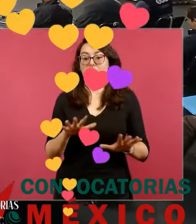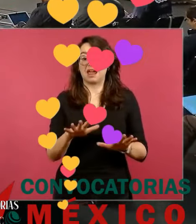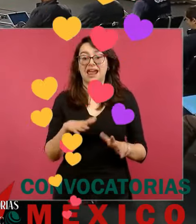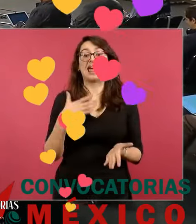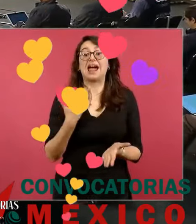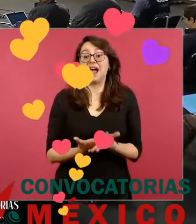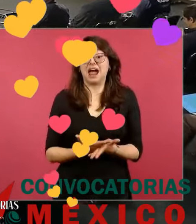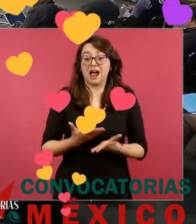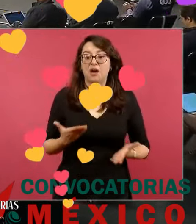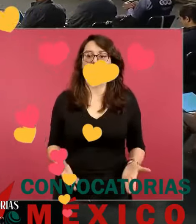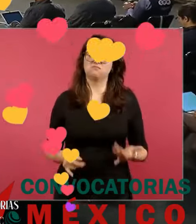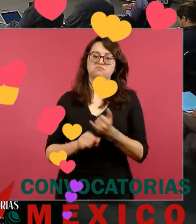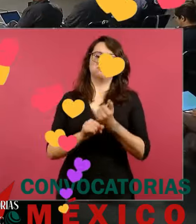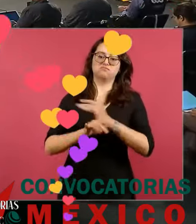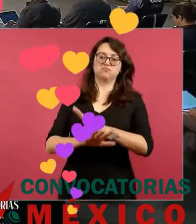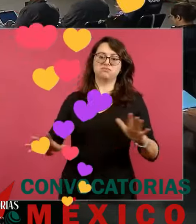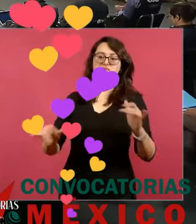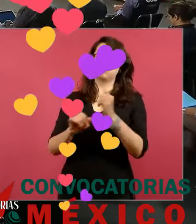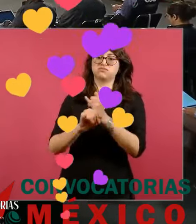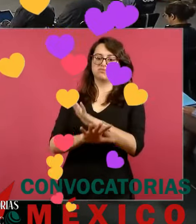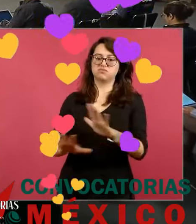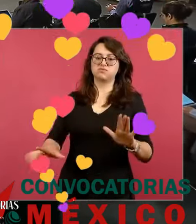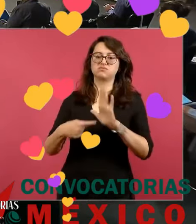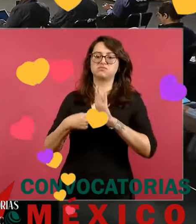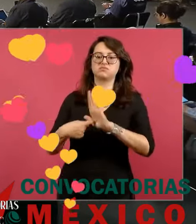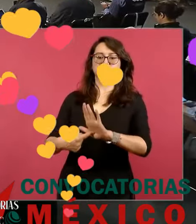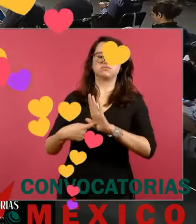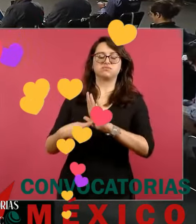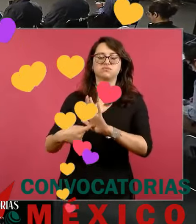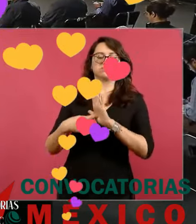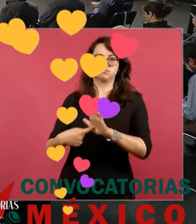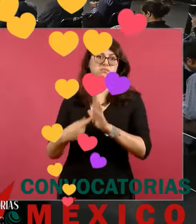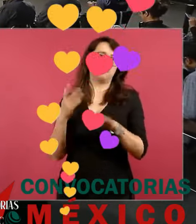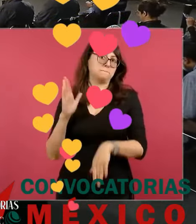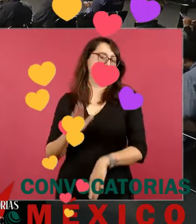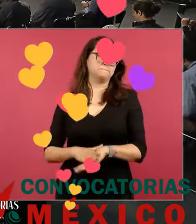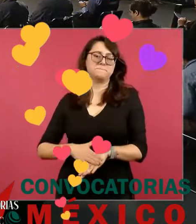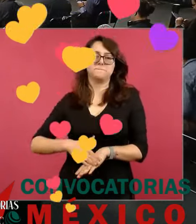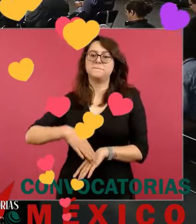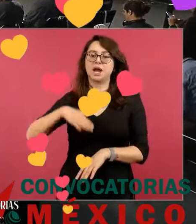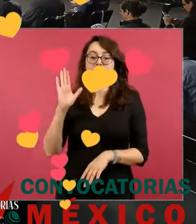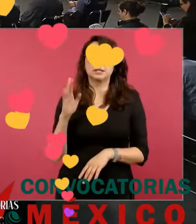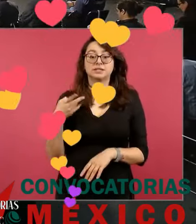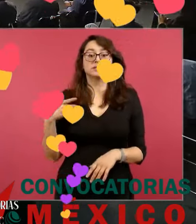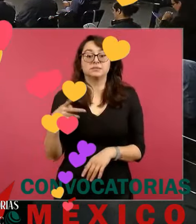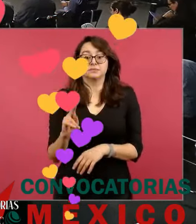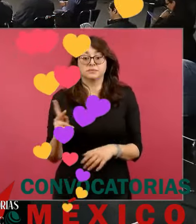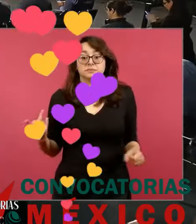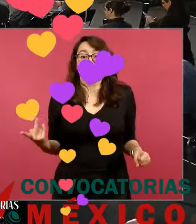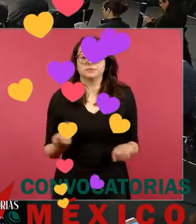muchísimo más, pero sí se sabía. Pero ¿saben qué fue lo que sucedió? Y esto